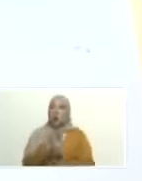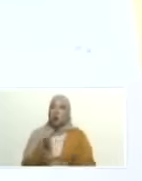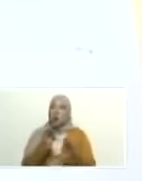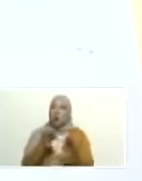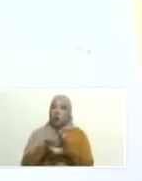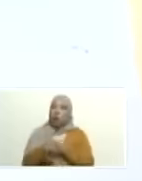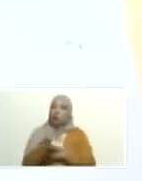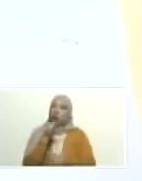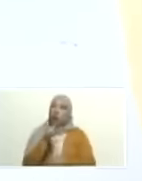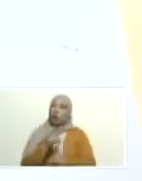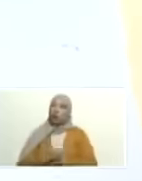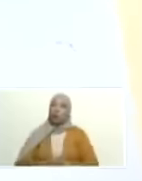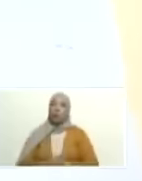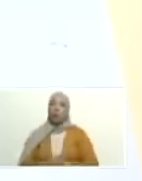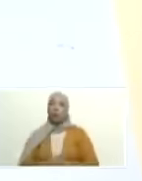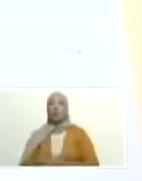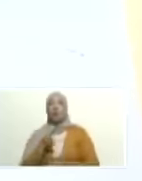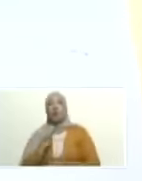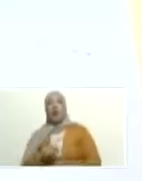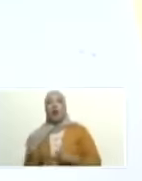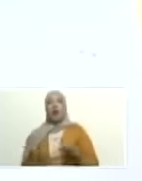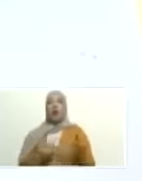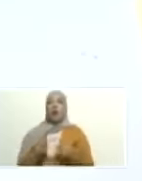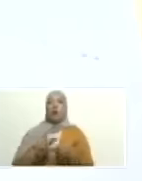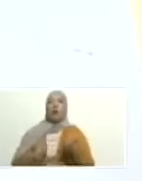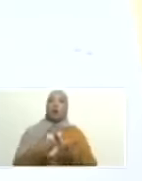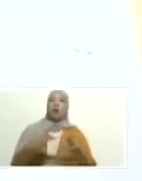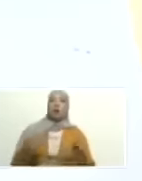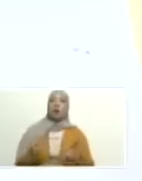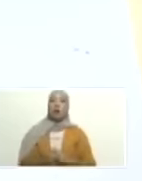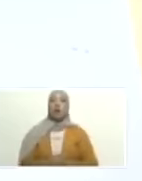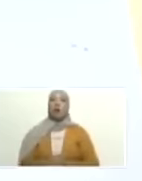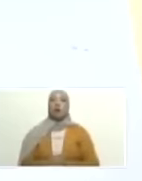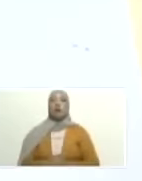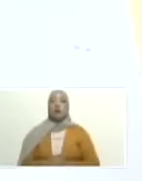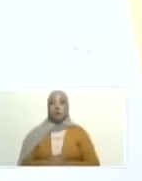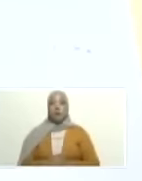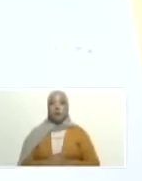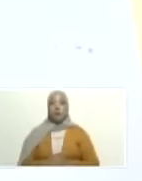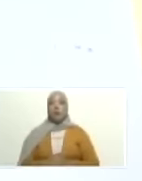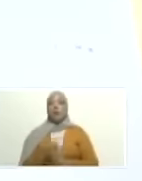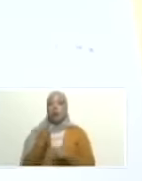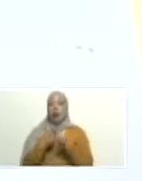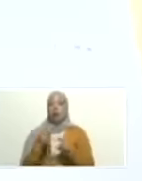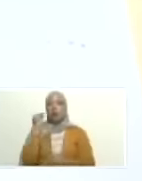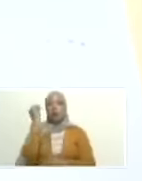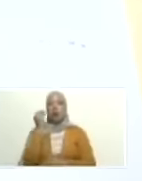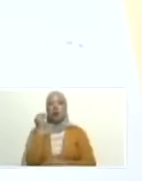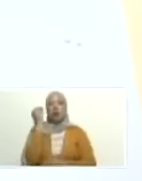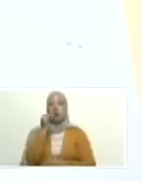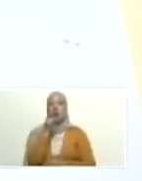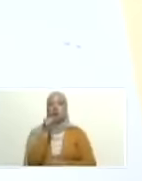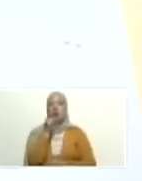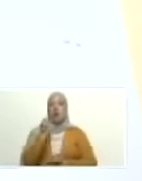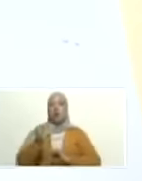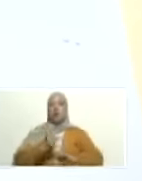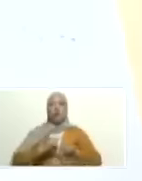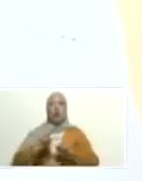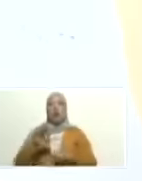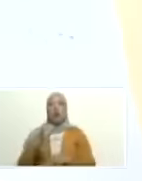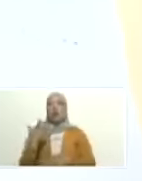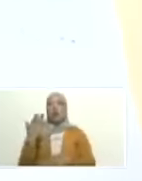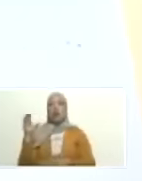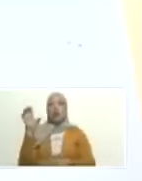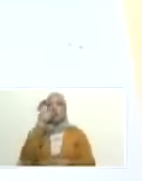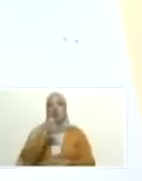golpismo, sí al diálogo, sí a la paz. Omar Mesa Ramírez, del movimiento Quinta República,